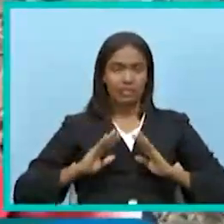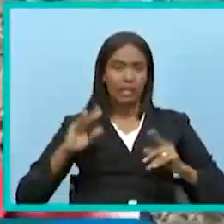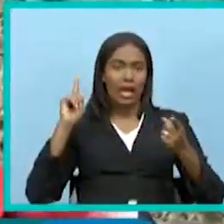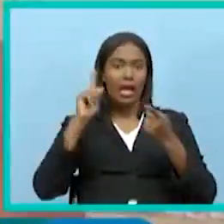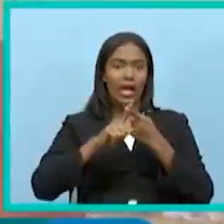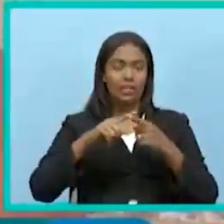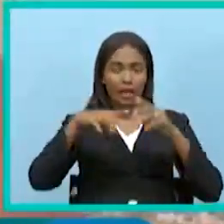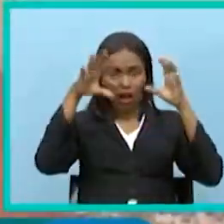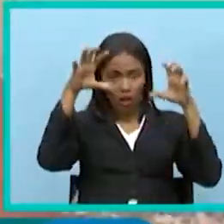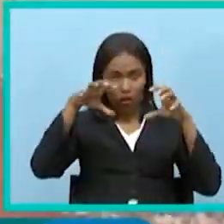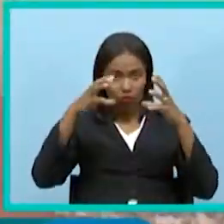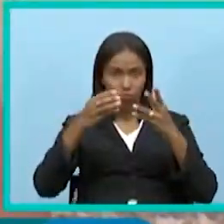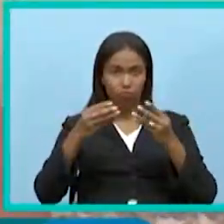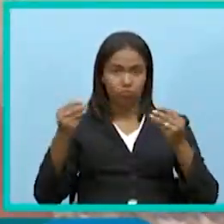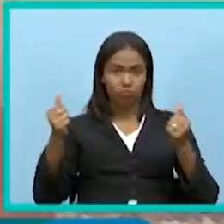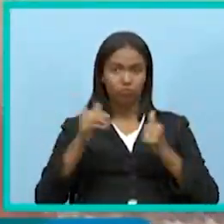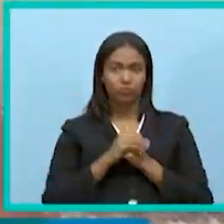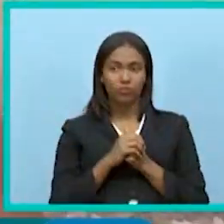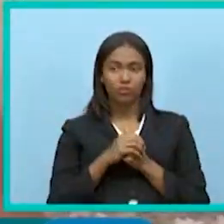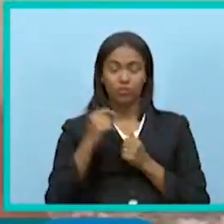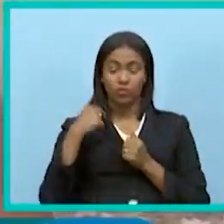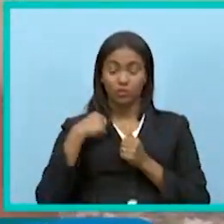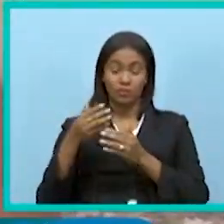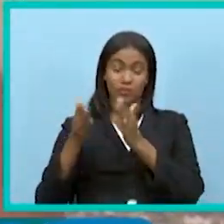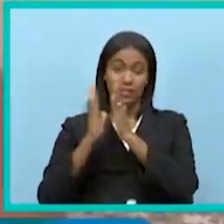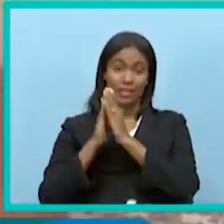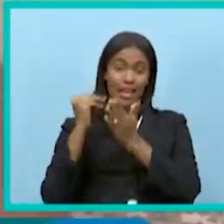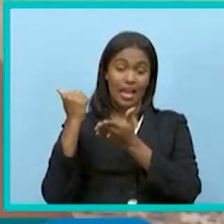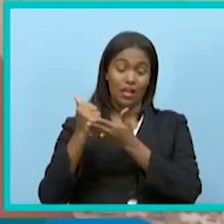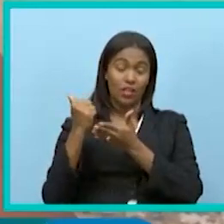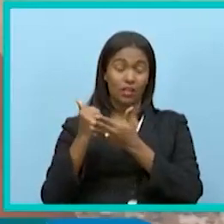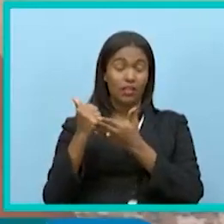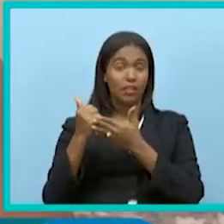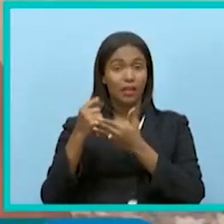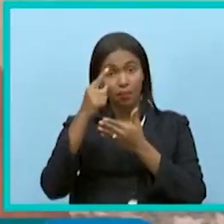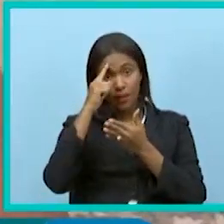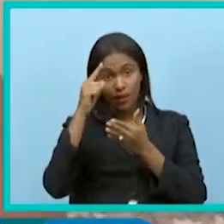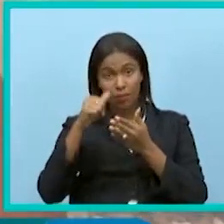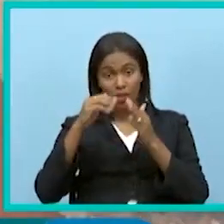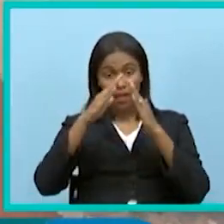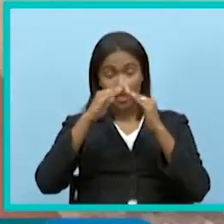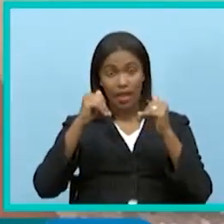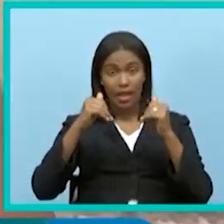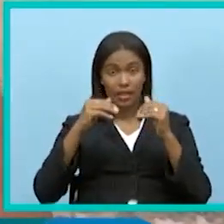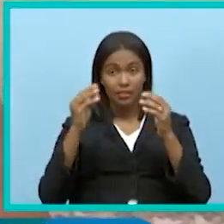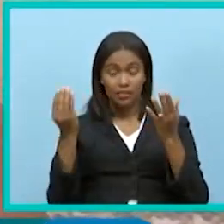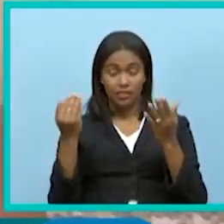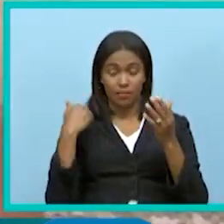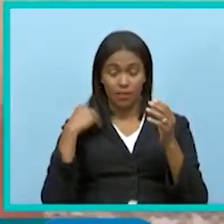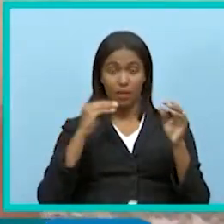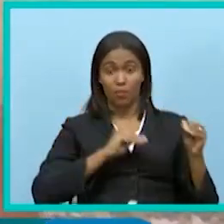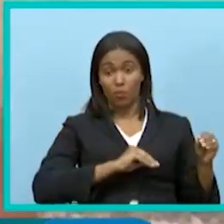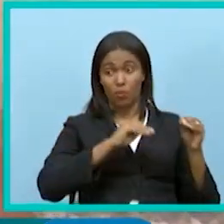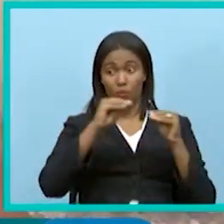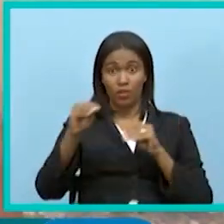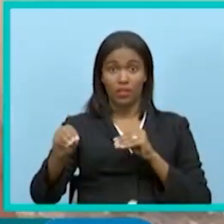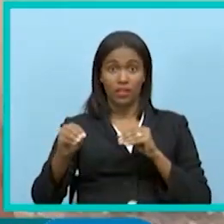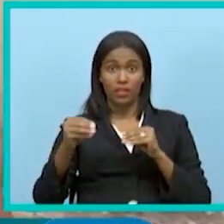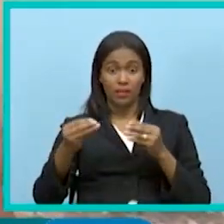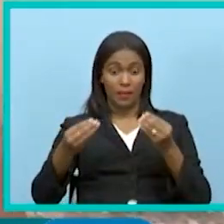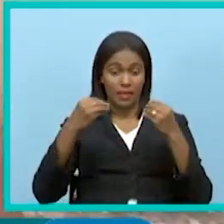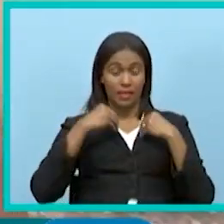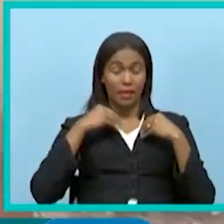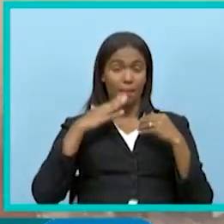pase la situación. Yo estoy pidiendo ayuda, a ver si me pueden ayudar a arreglar esta casita. Mira, yo me mudé, me di en dónde